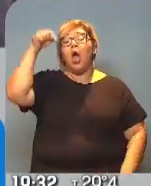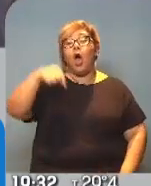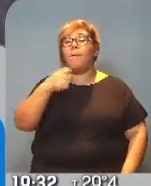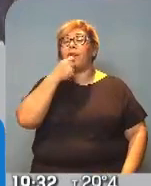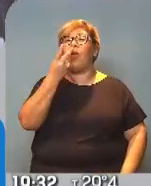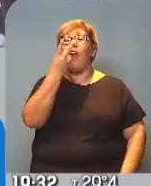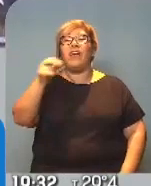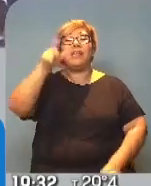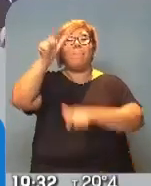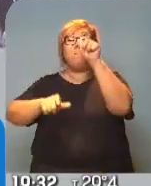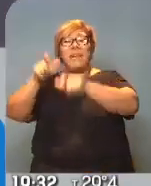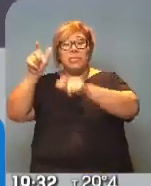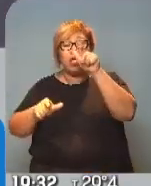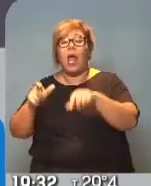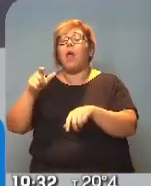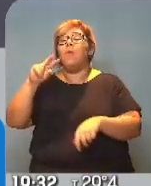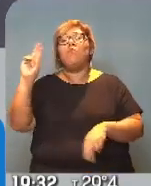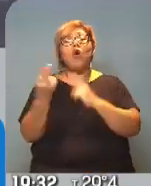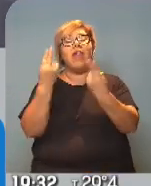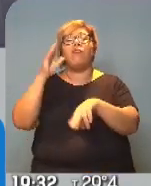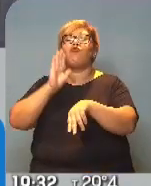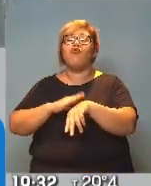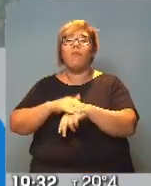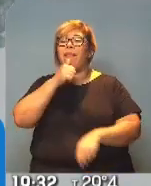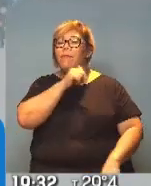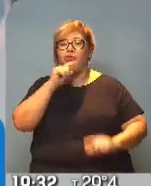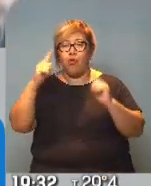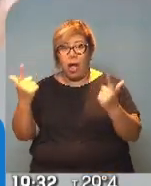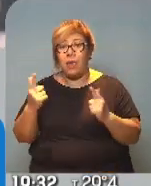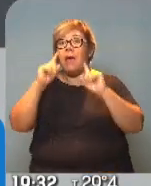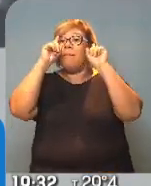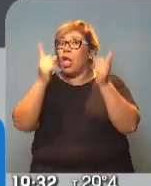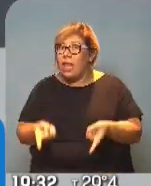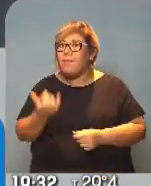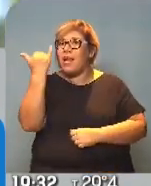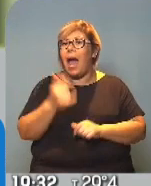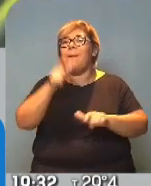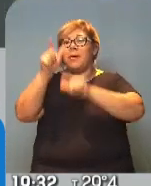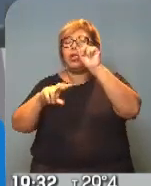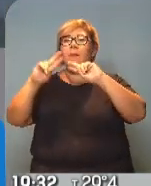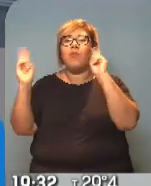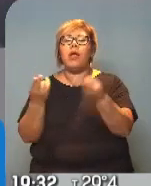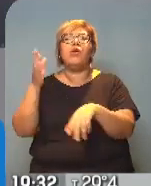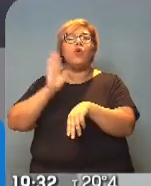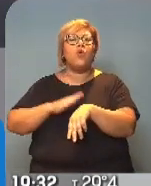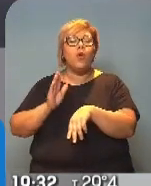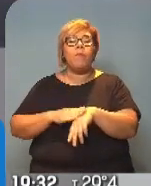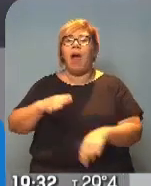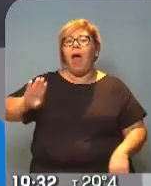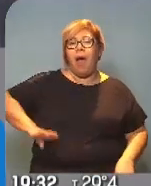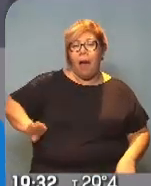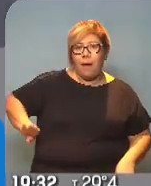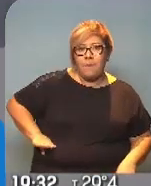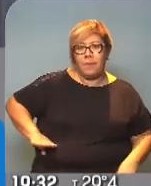incluye los que mueren por desnutrición, que por lo menos son otro tanto. Imaginen un colectivo lleno y todos los días esas personas mueren